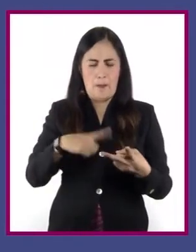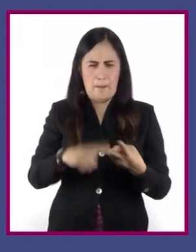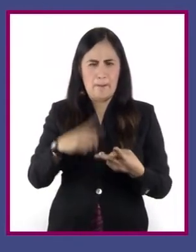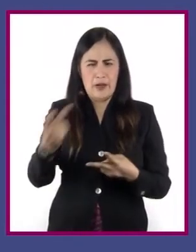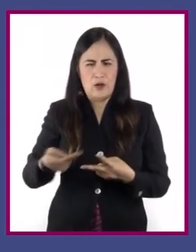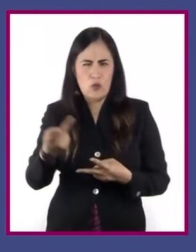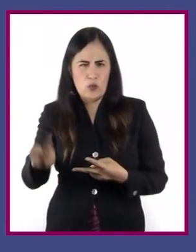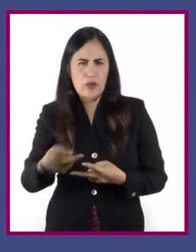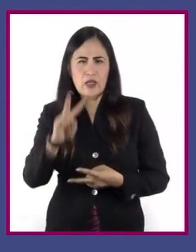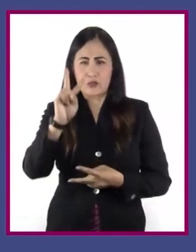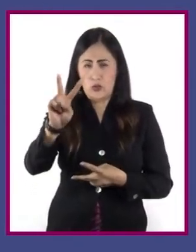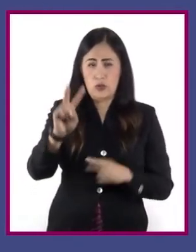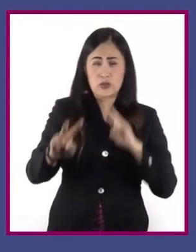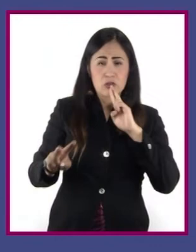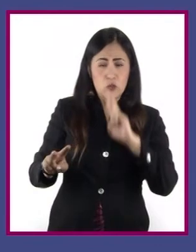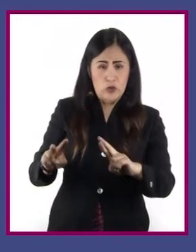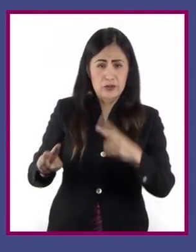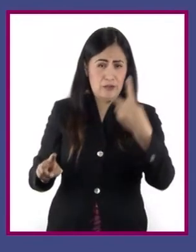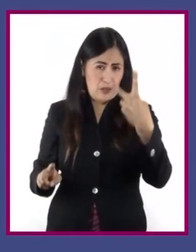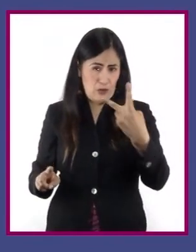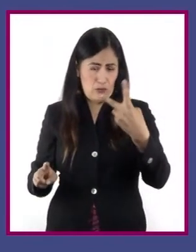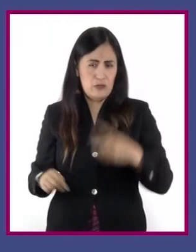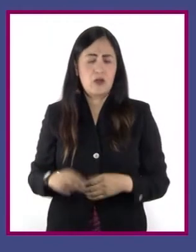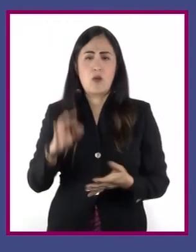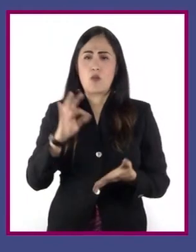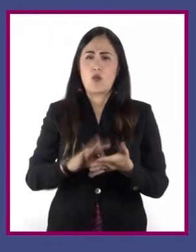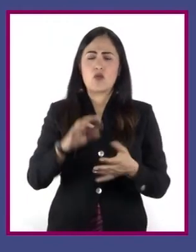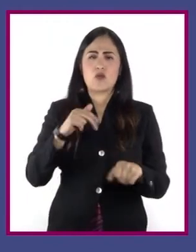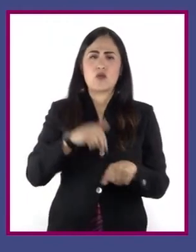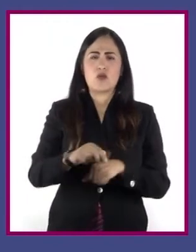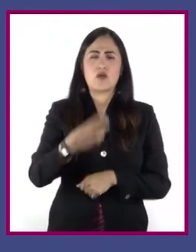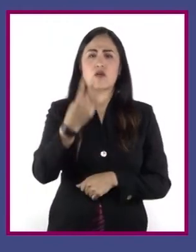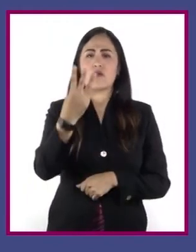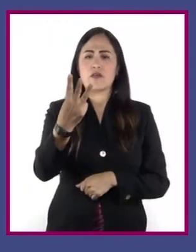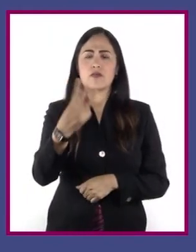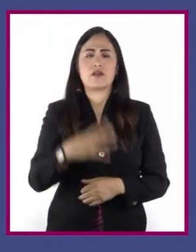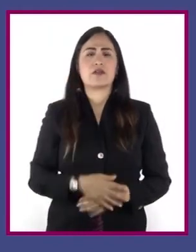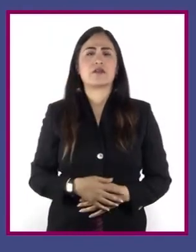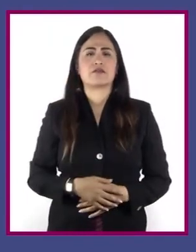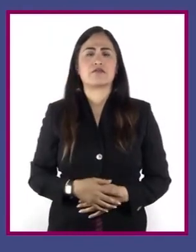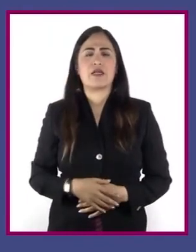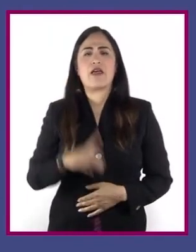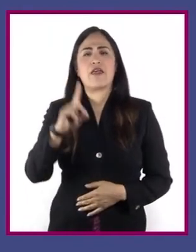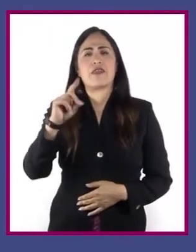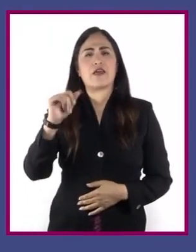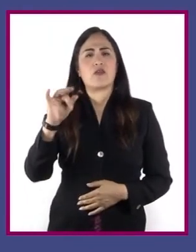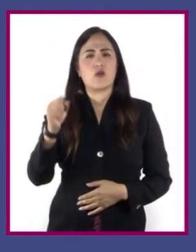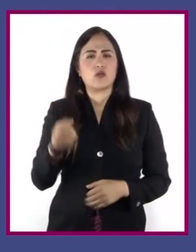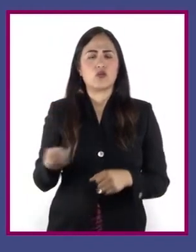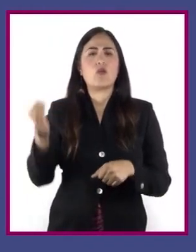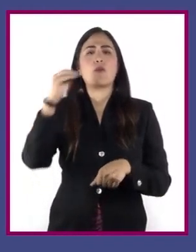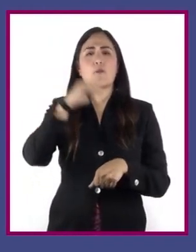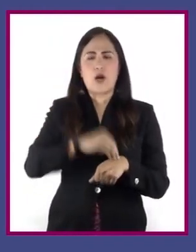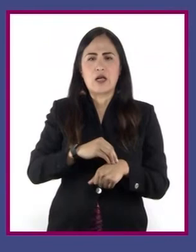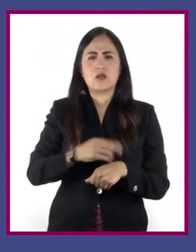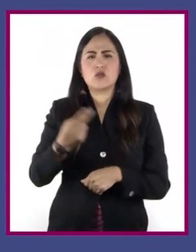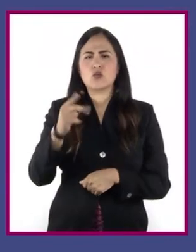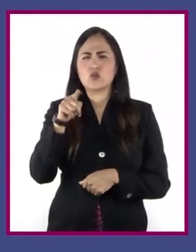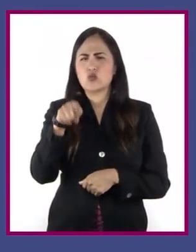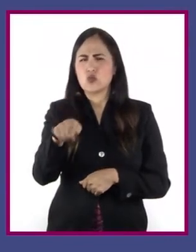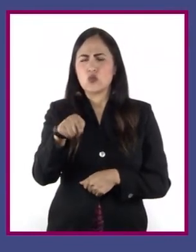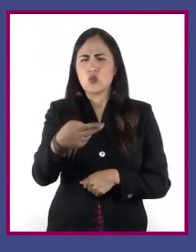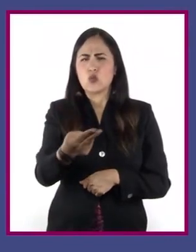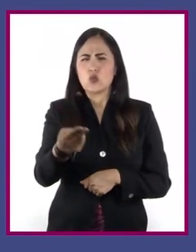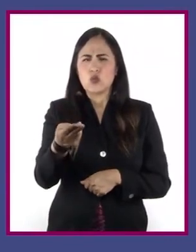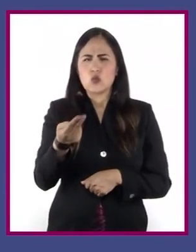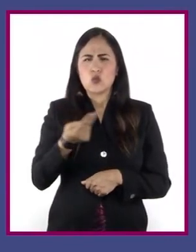preguntas y sus respuestas. Luego, en el punto 3, que es cerrar con algunos datos más, usted utilizó parte de